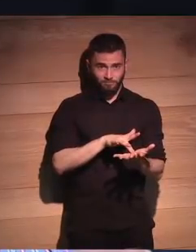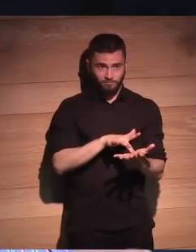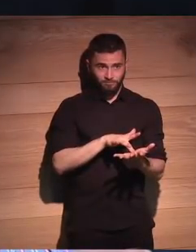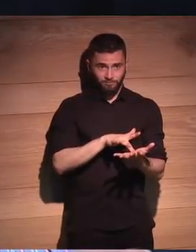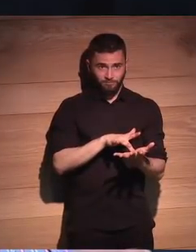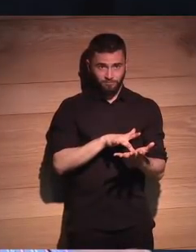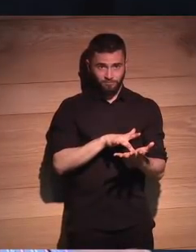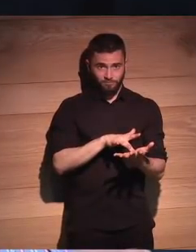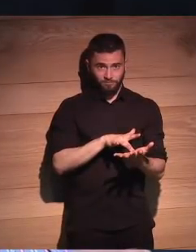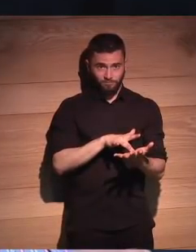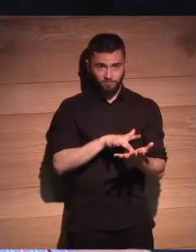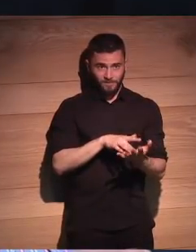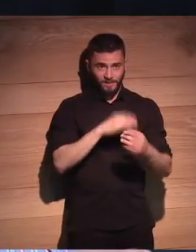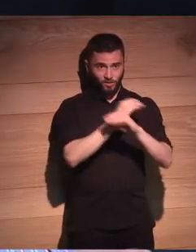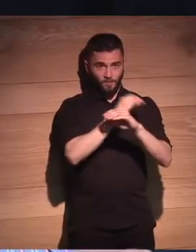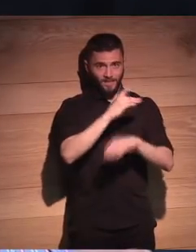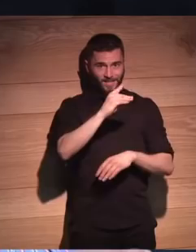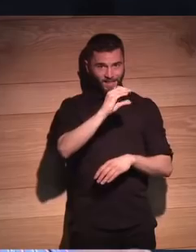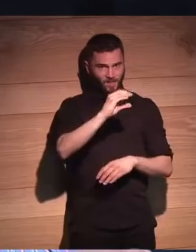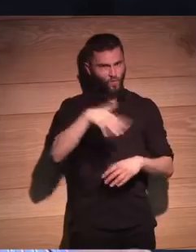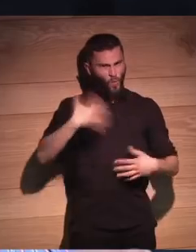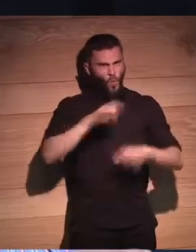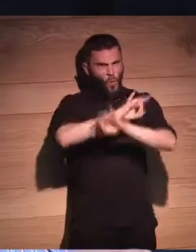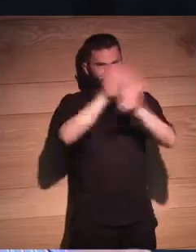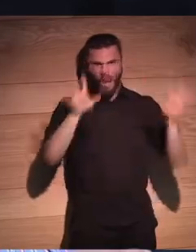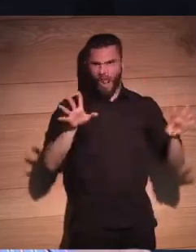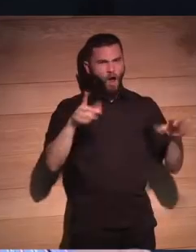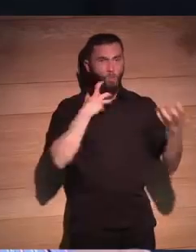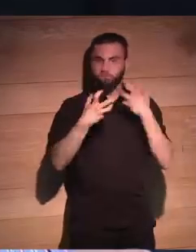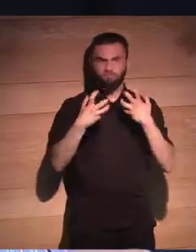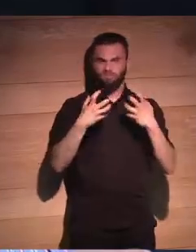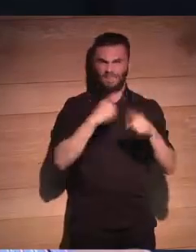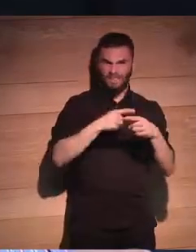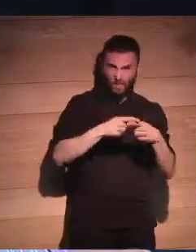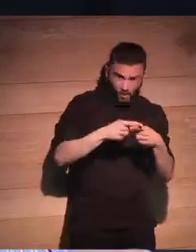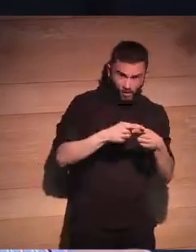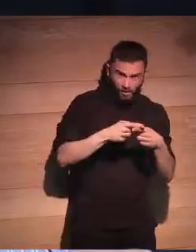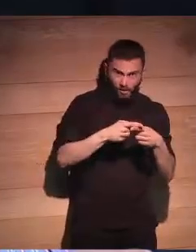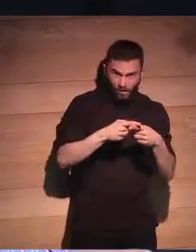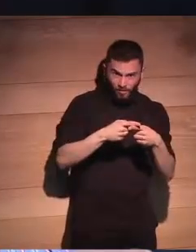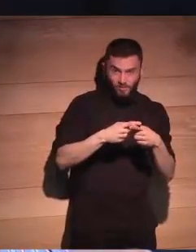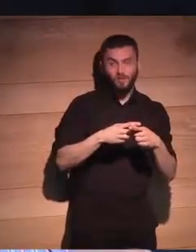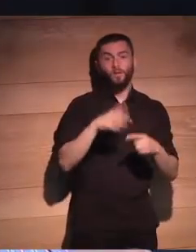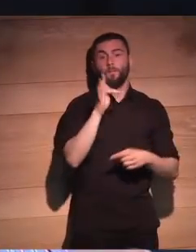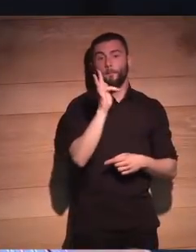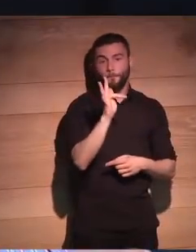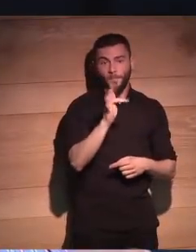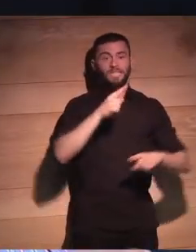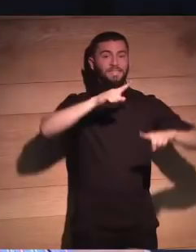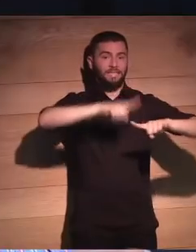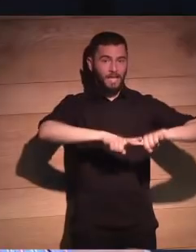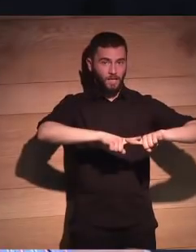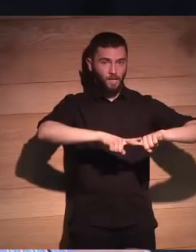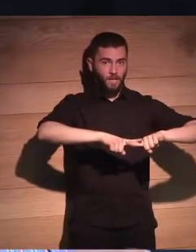más explícito que jamás he visto en un cómic de DC, sino que además es un acto homosexual, ¿no? Sí, con lo cual